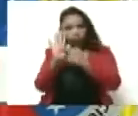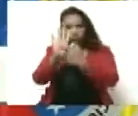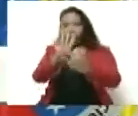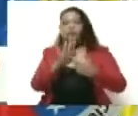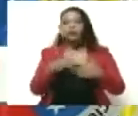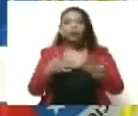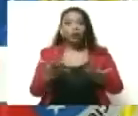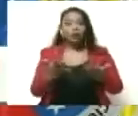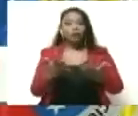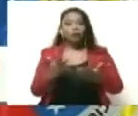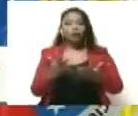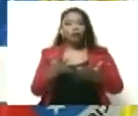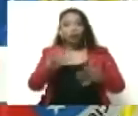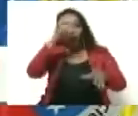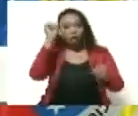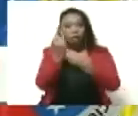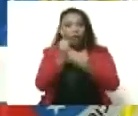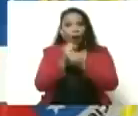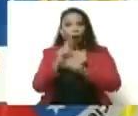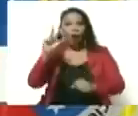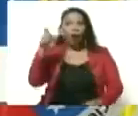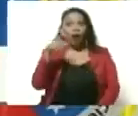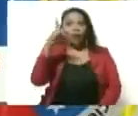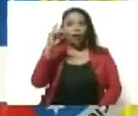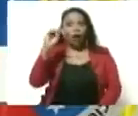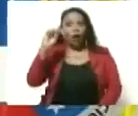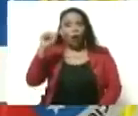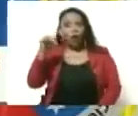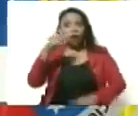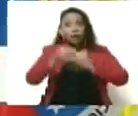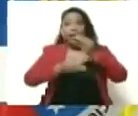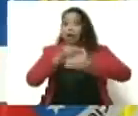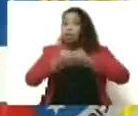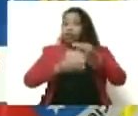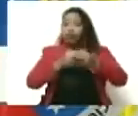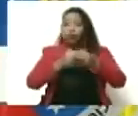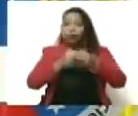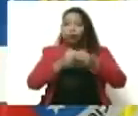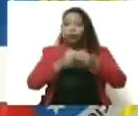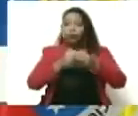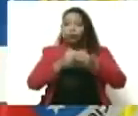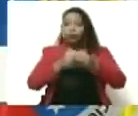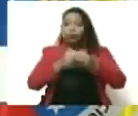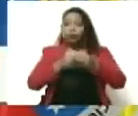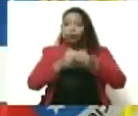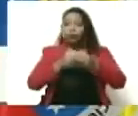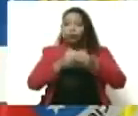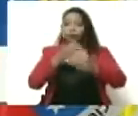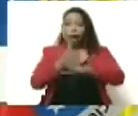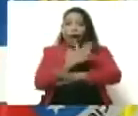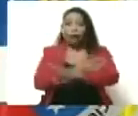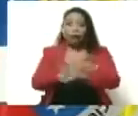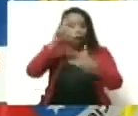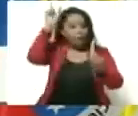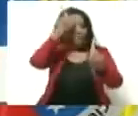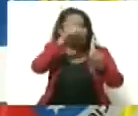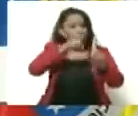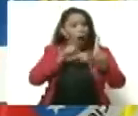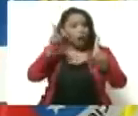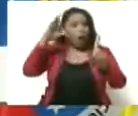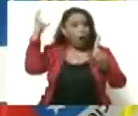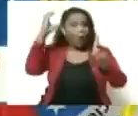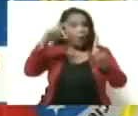caso, bueno, la operación Gedeón, que se realizó y que previamente se entrenaron allá en Colombia.